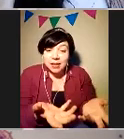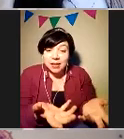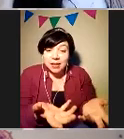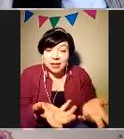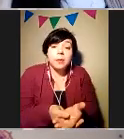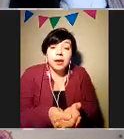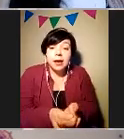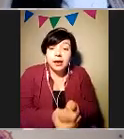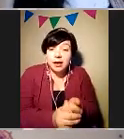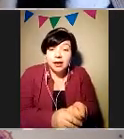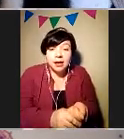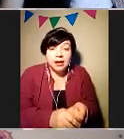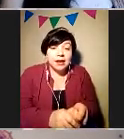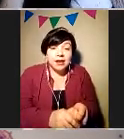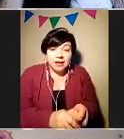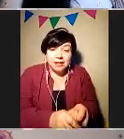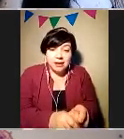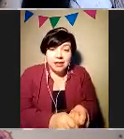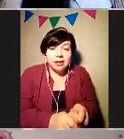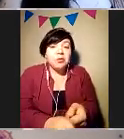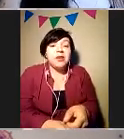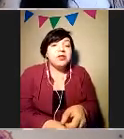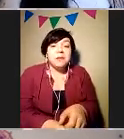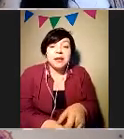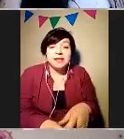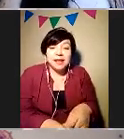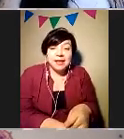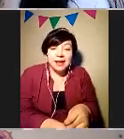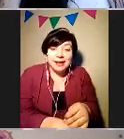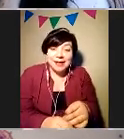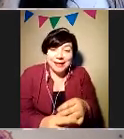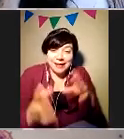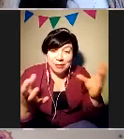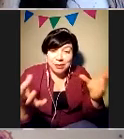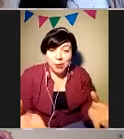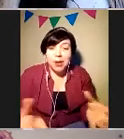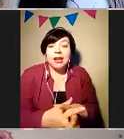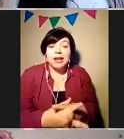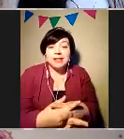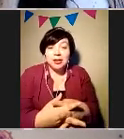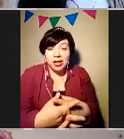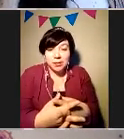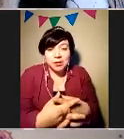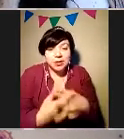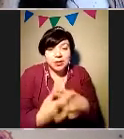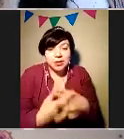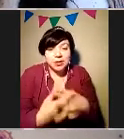la beneficencia, se dona mucha ropa a caridad, y esa ropa no siempre se queda en el mismo lugar en el que se